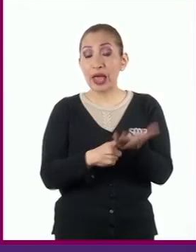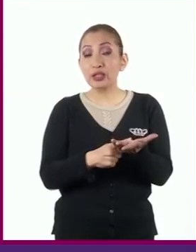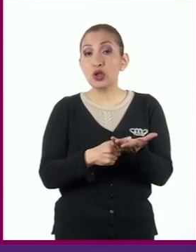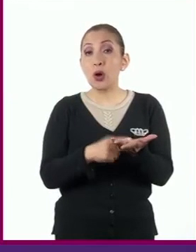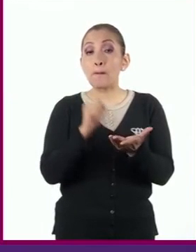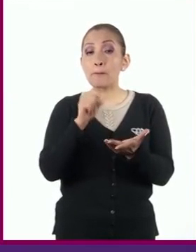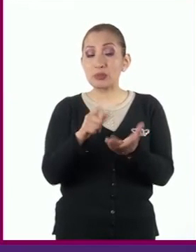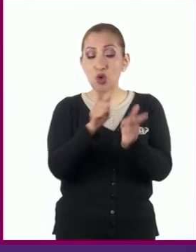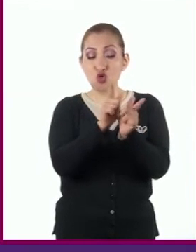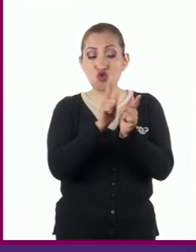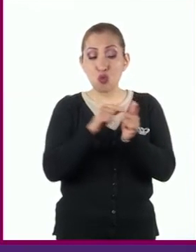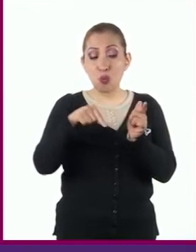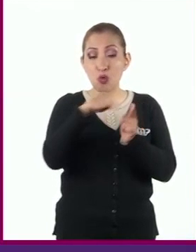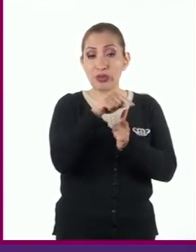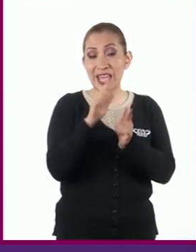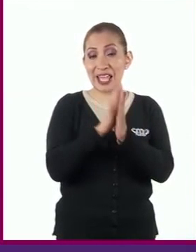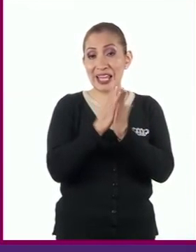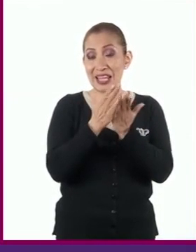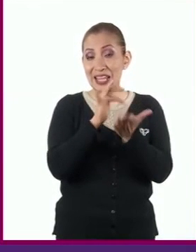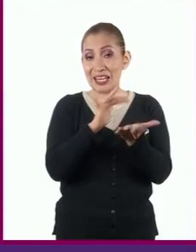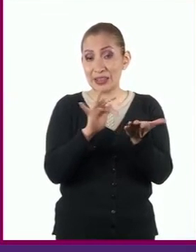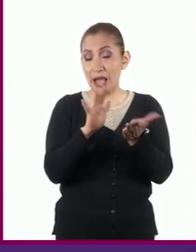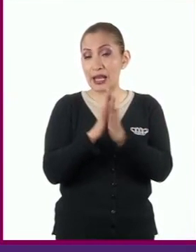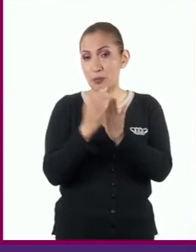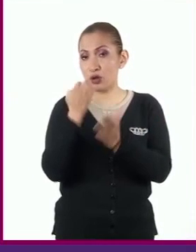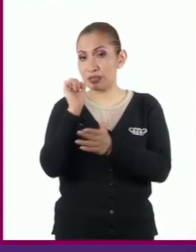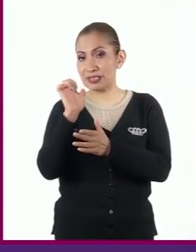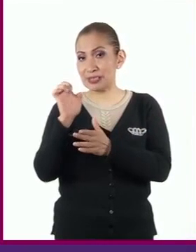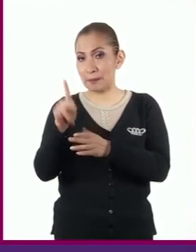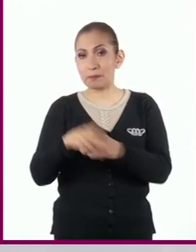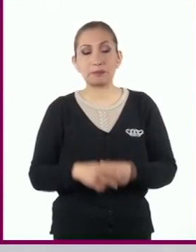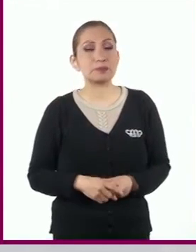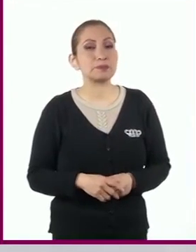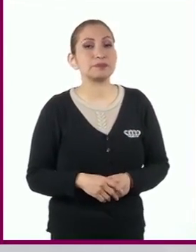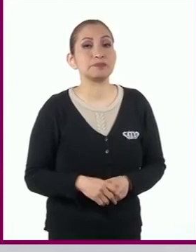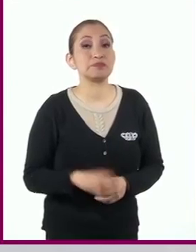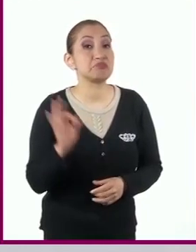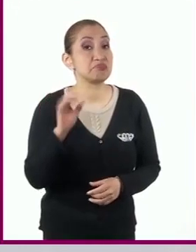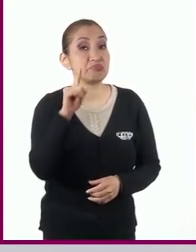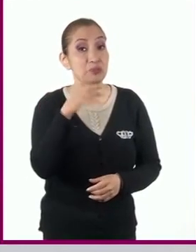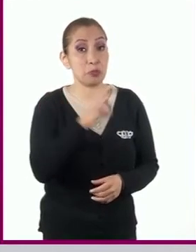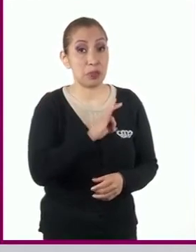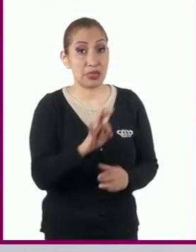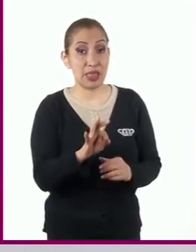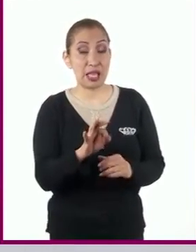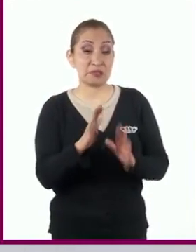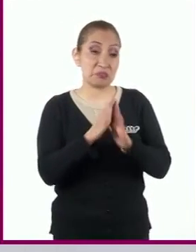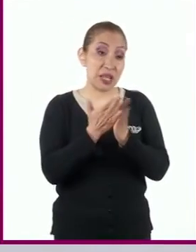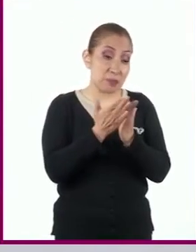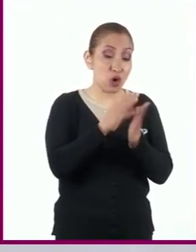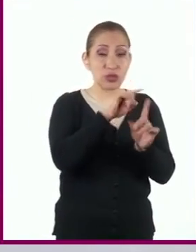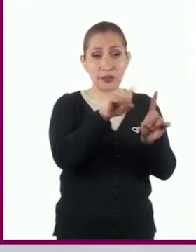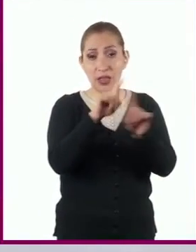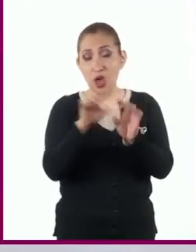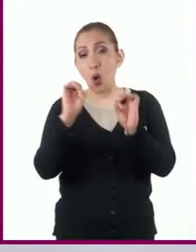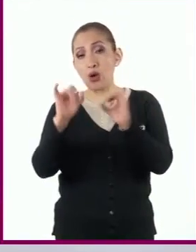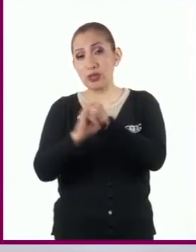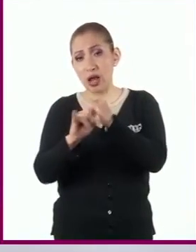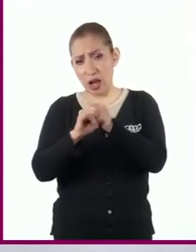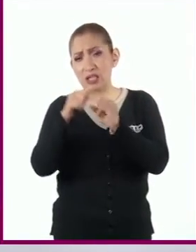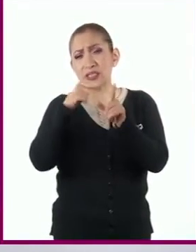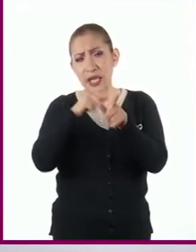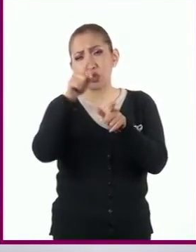un movimiento literario. Esto en su libro de texto. Si tienen acceso a libros o internet,